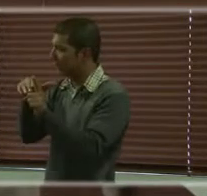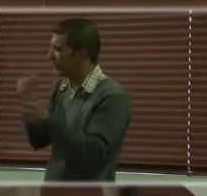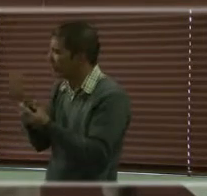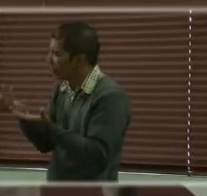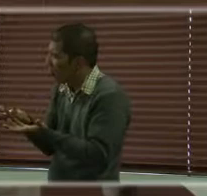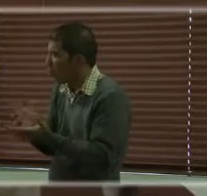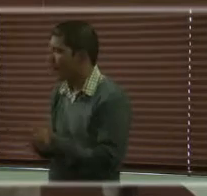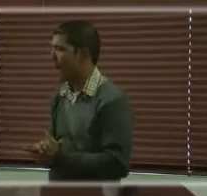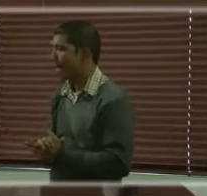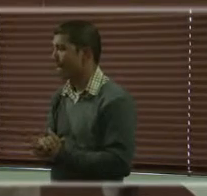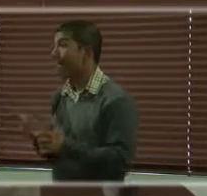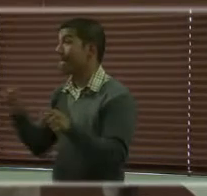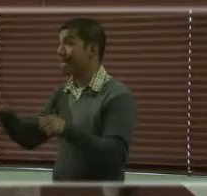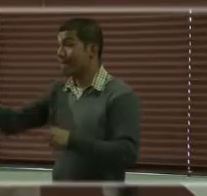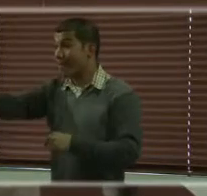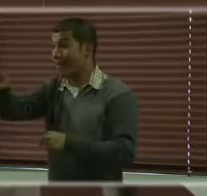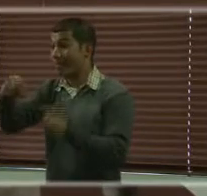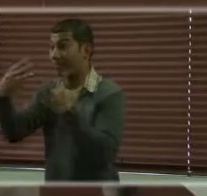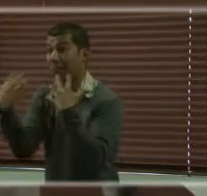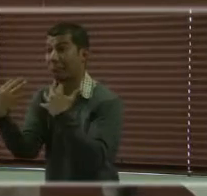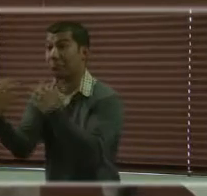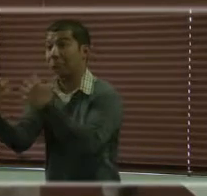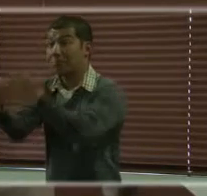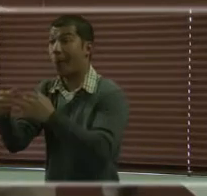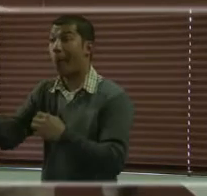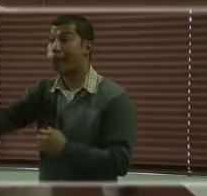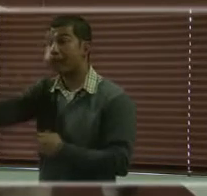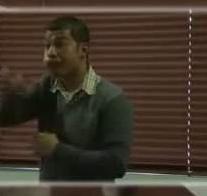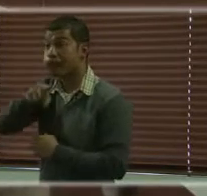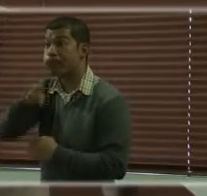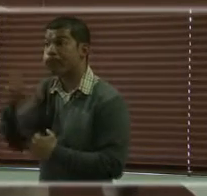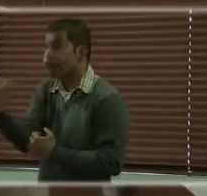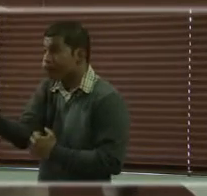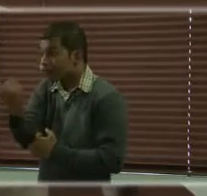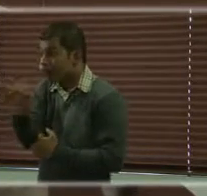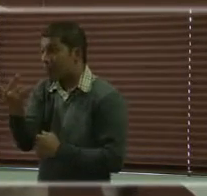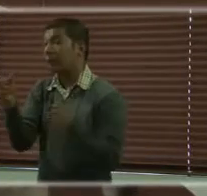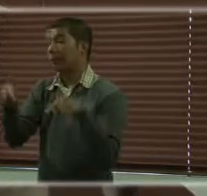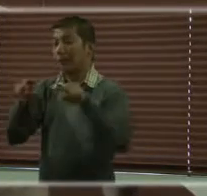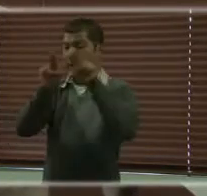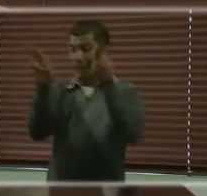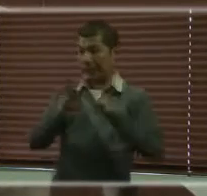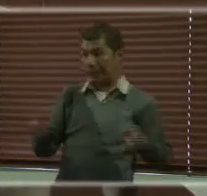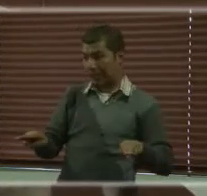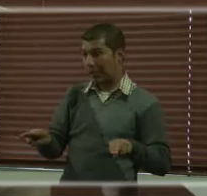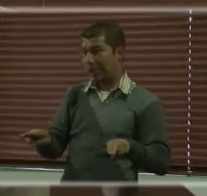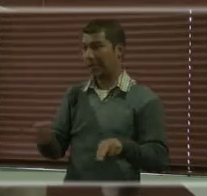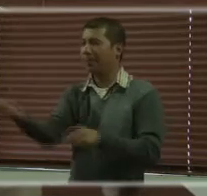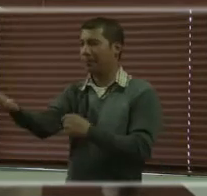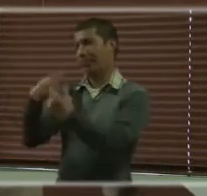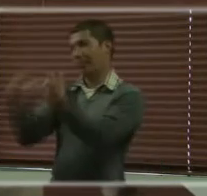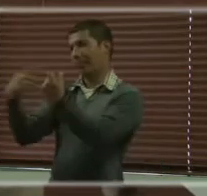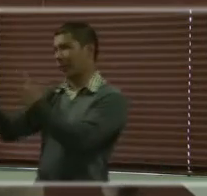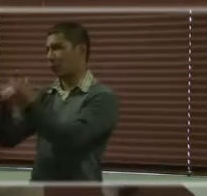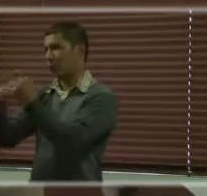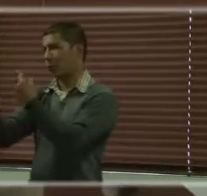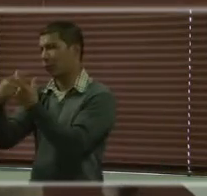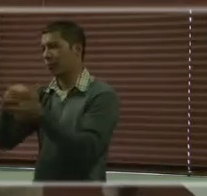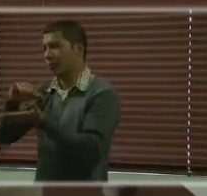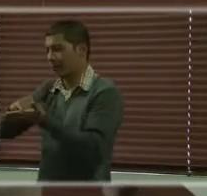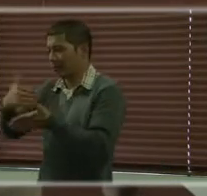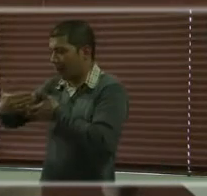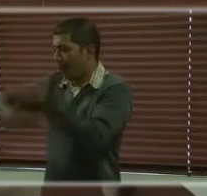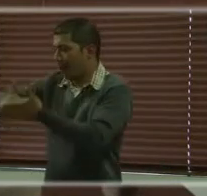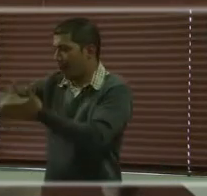a invitar al público tanto presencial como en línea para que hagan preguntas sobre este proceso